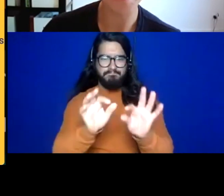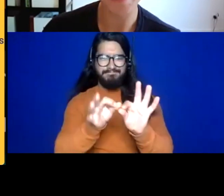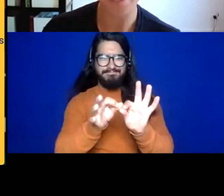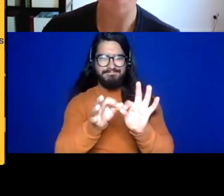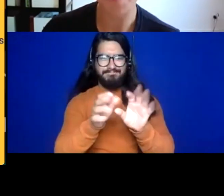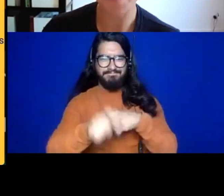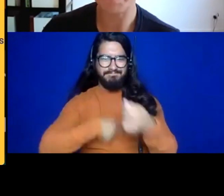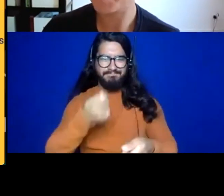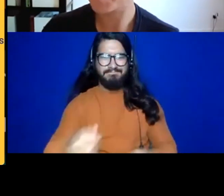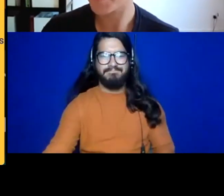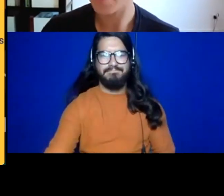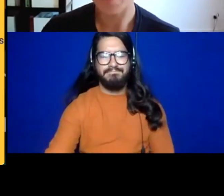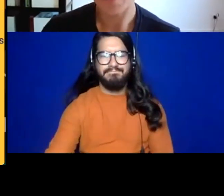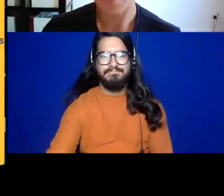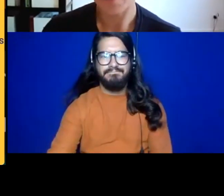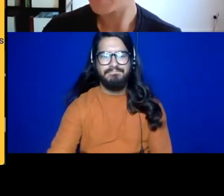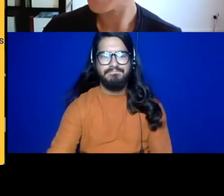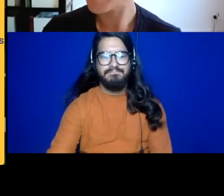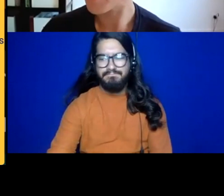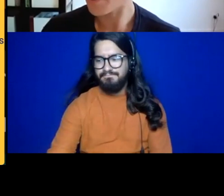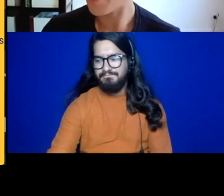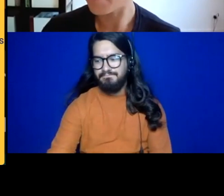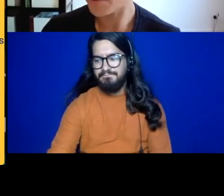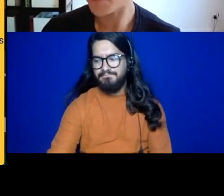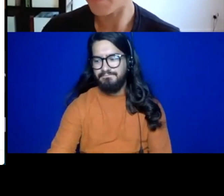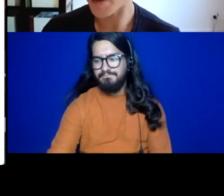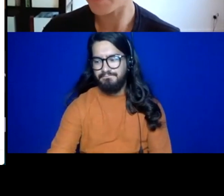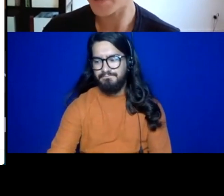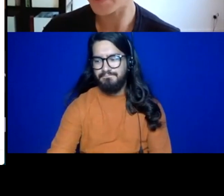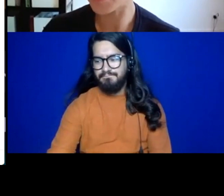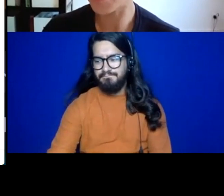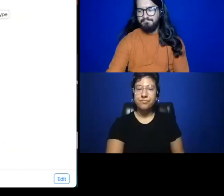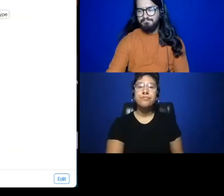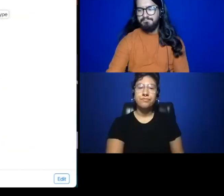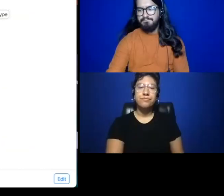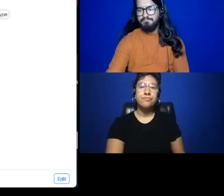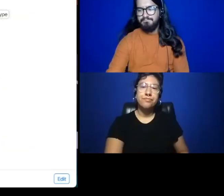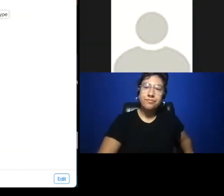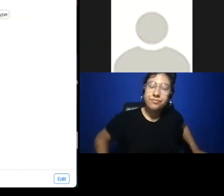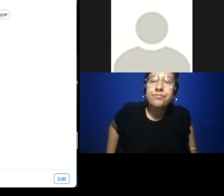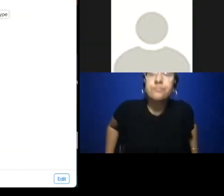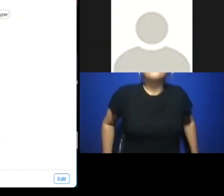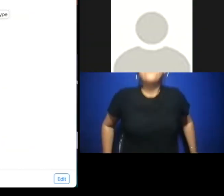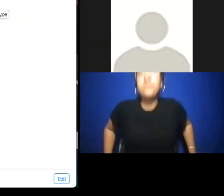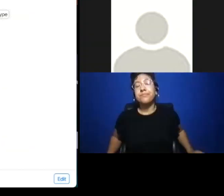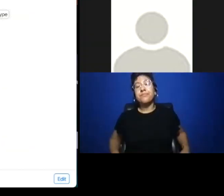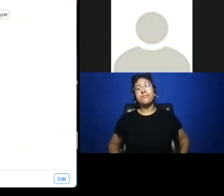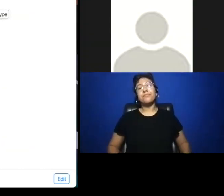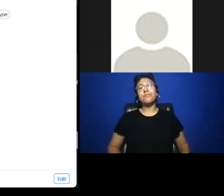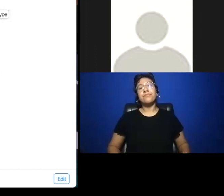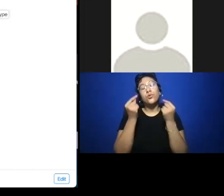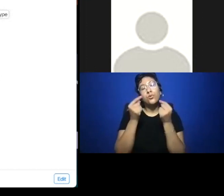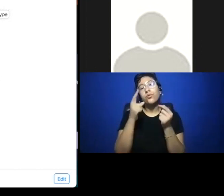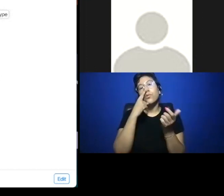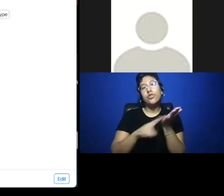Y si van a seguir las mismas contraseñas cuando queremos reemplazar uno que es muy fácil de adivinar, van a ir a la sección de manejar